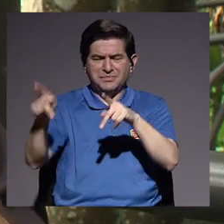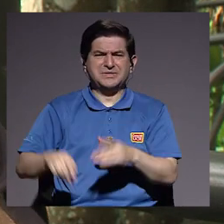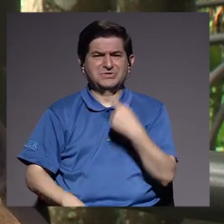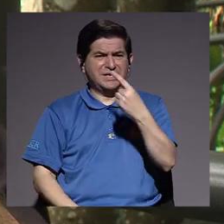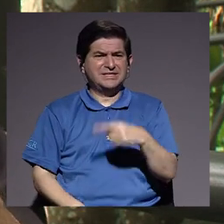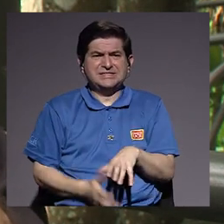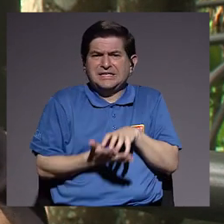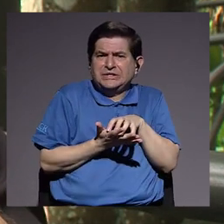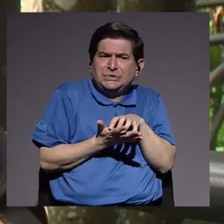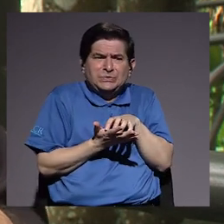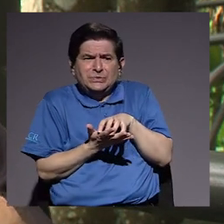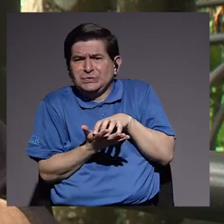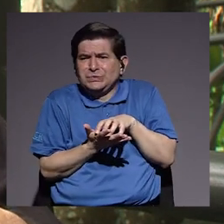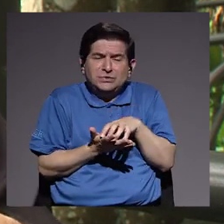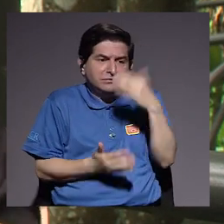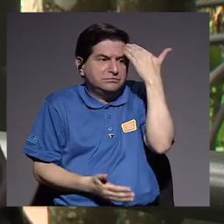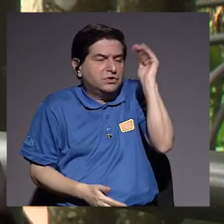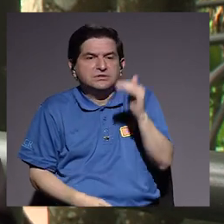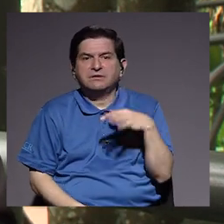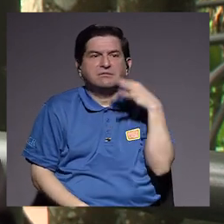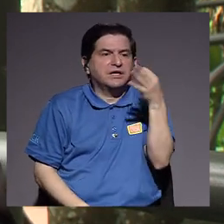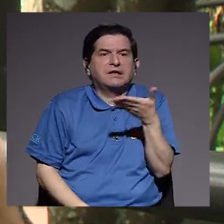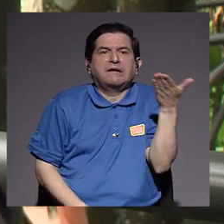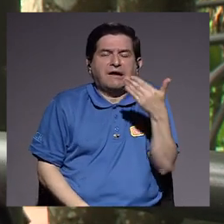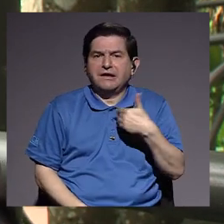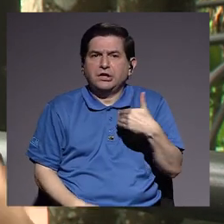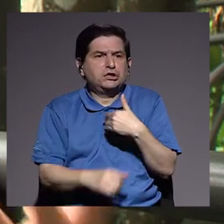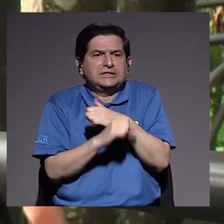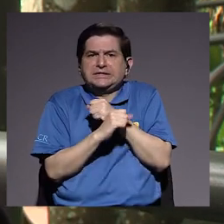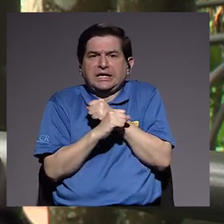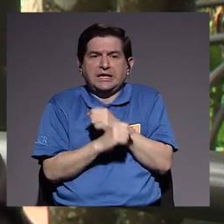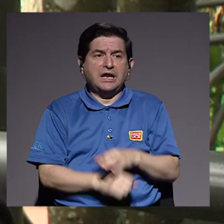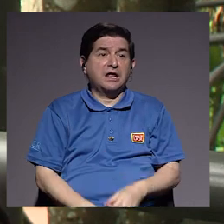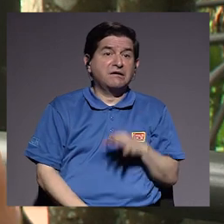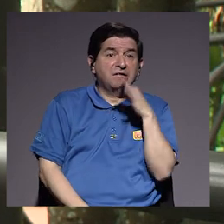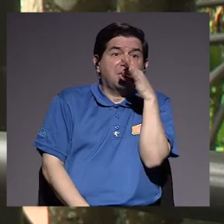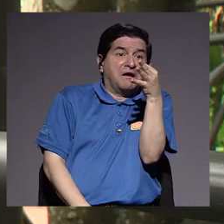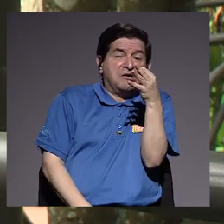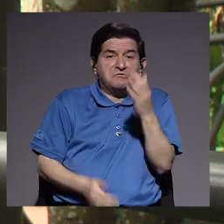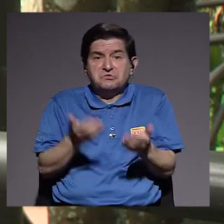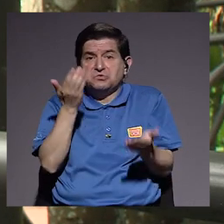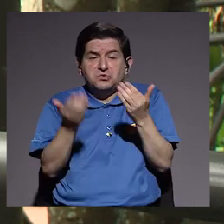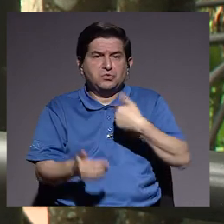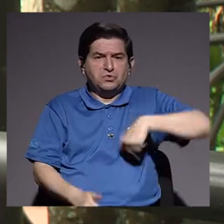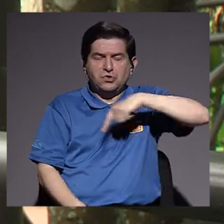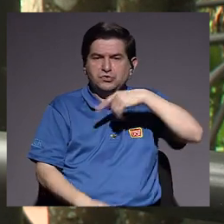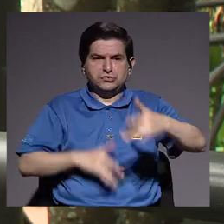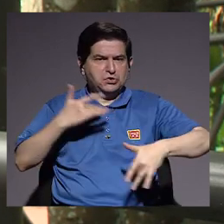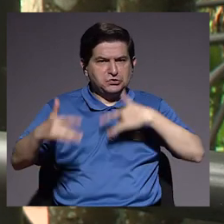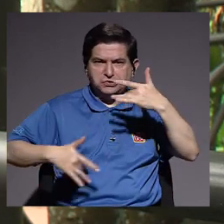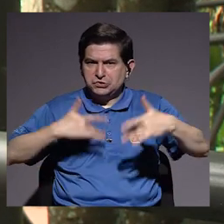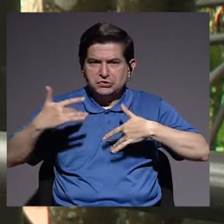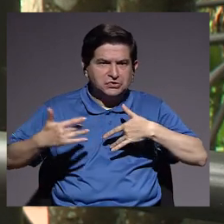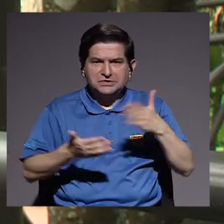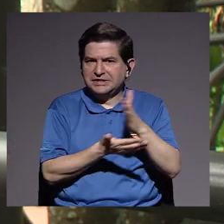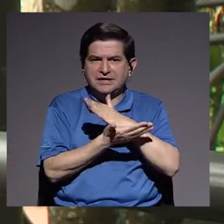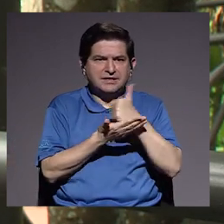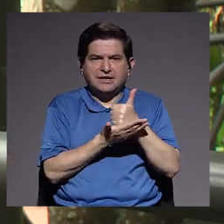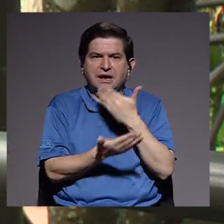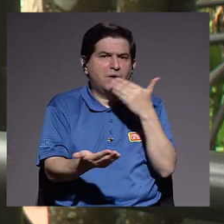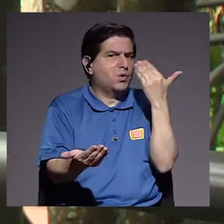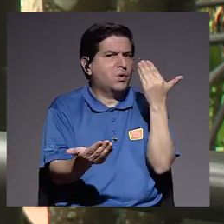repente no nos parece algo bueno, algo probable, algo certero para nosotros, ¿verdad? Parece ser que no está en nuestras manos